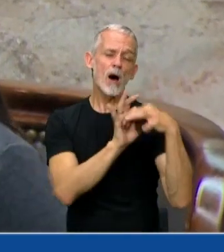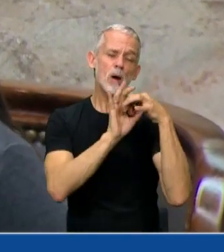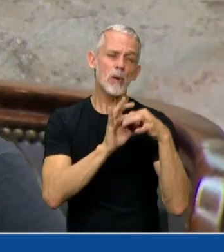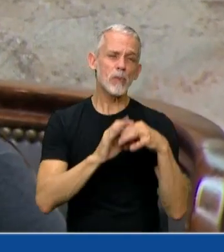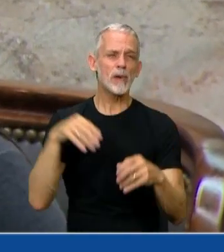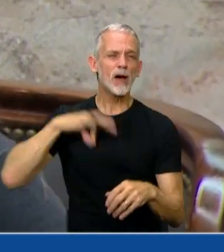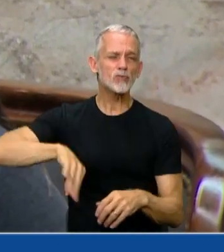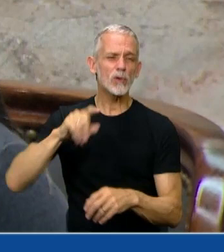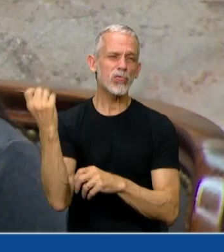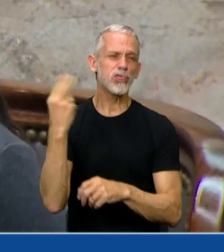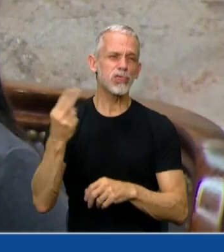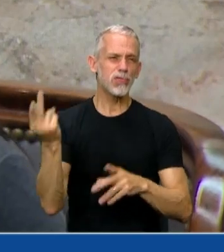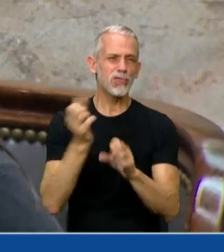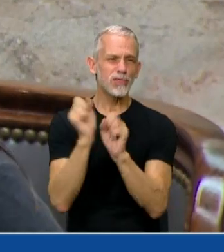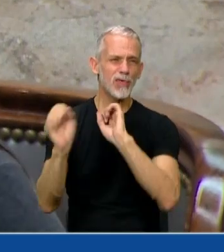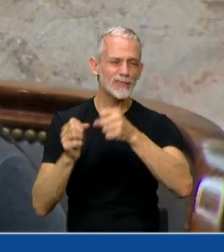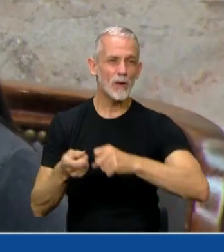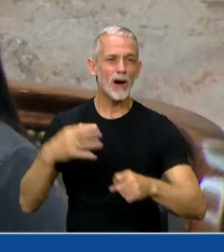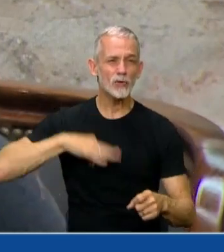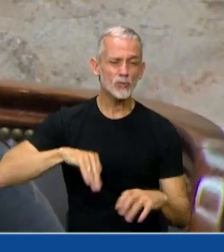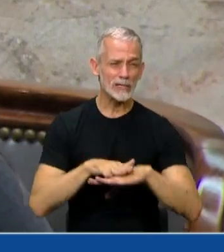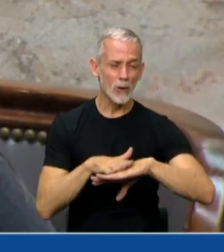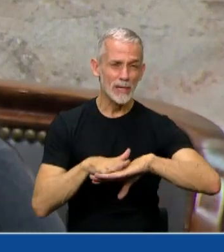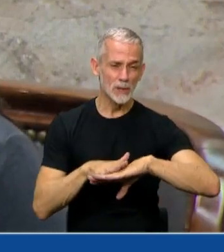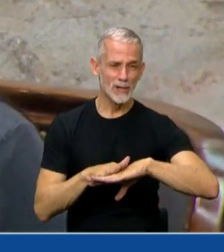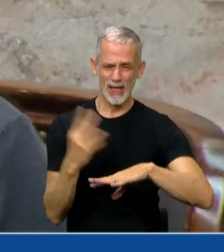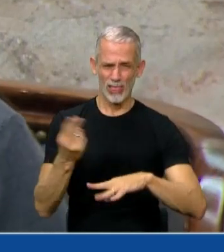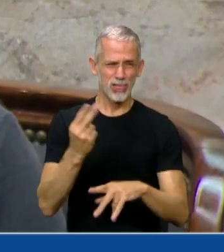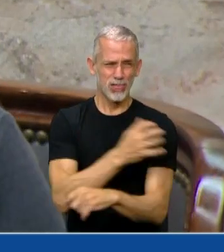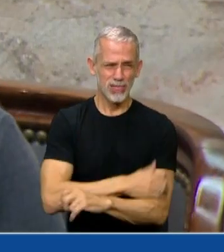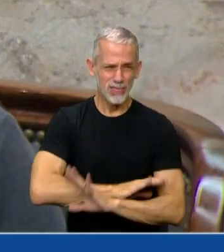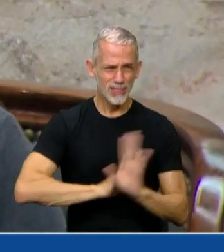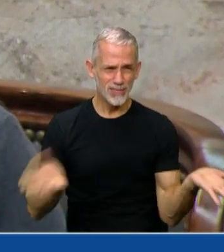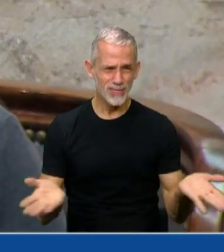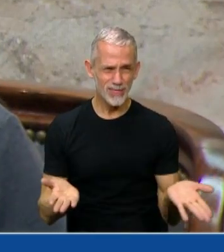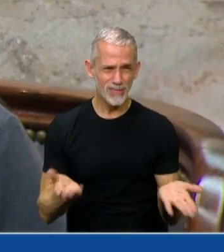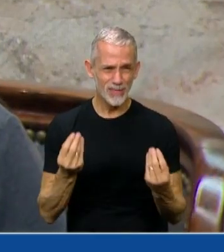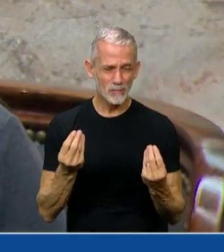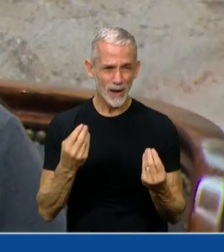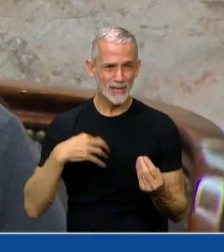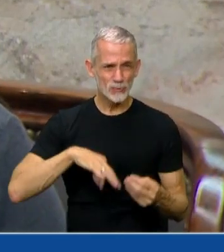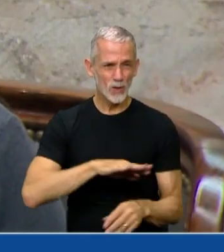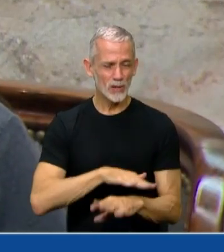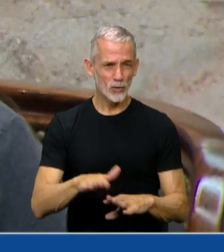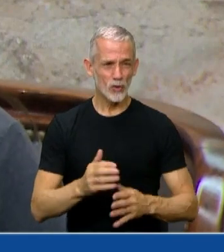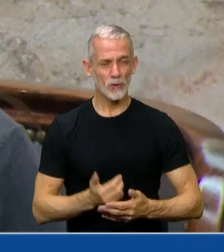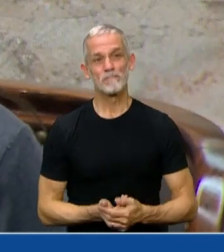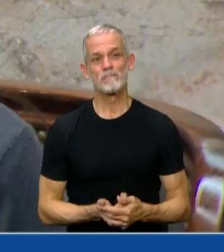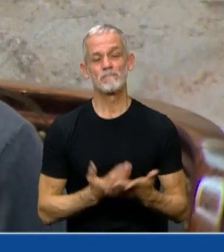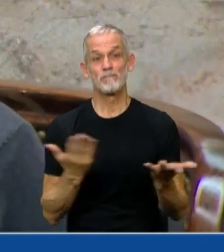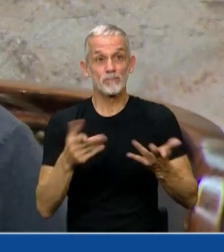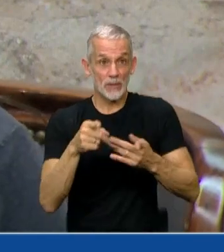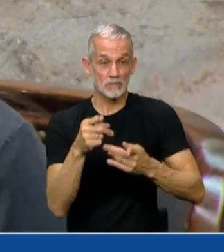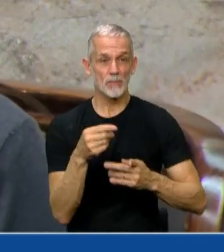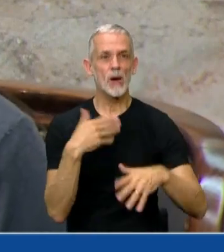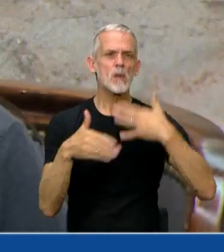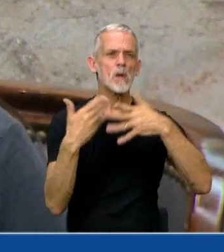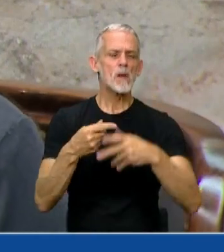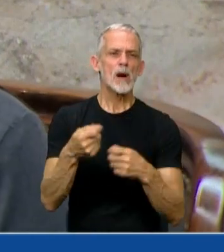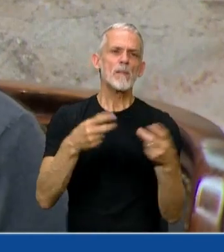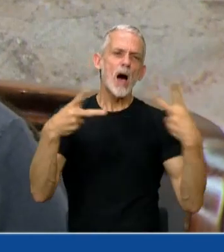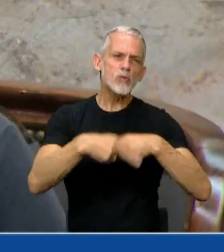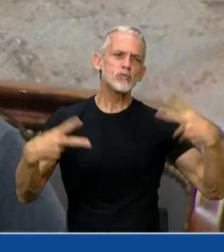precarización laboral al extremo, de llevar el salario mínimo a la indigencia, de llevar adelante ajuste